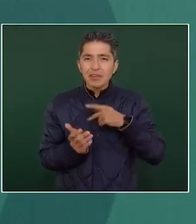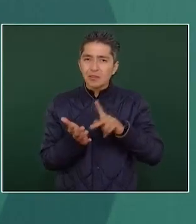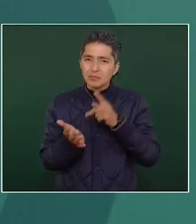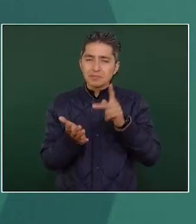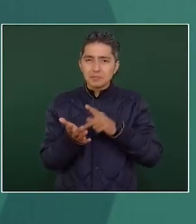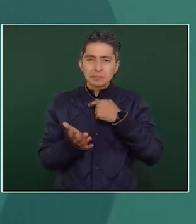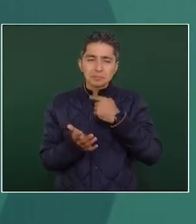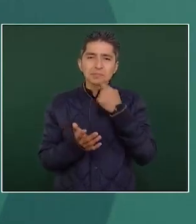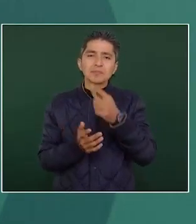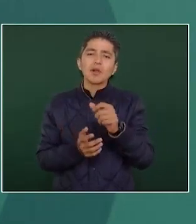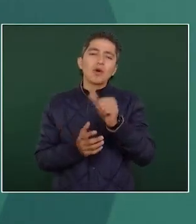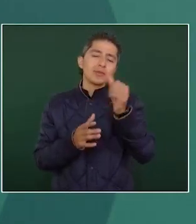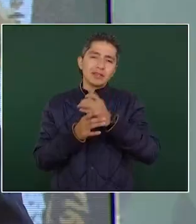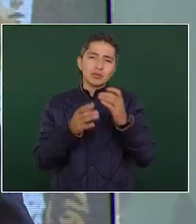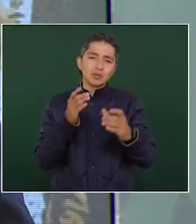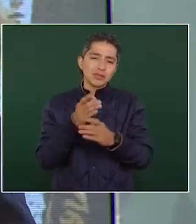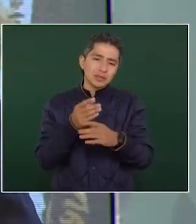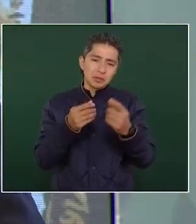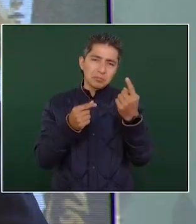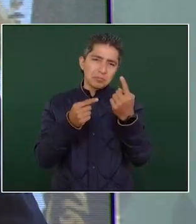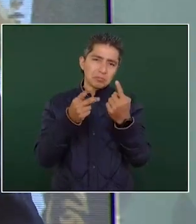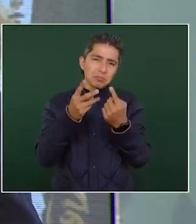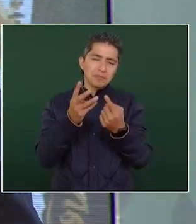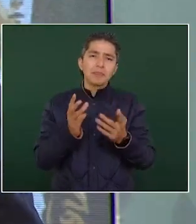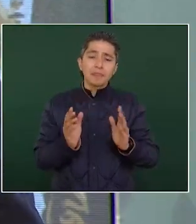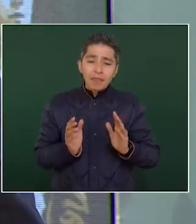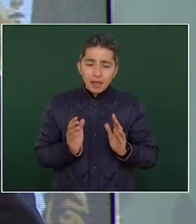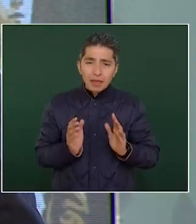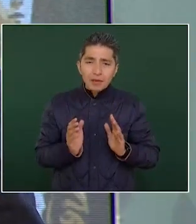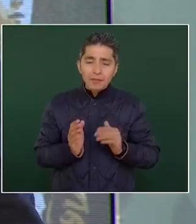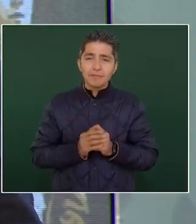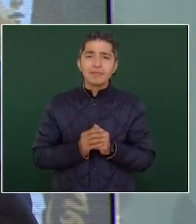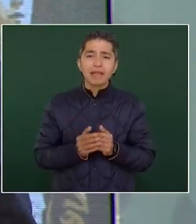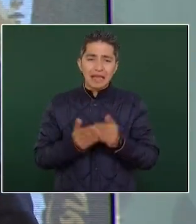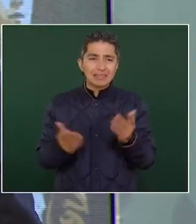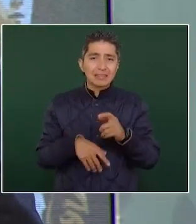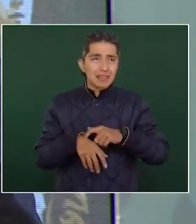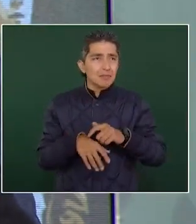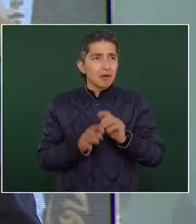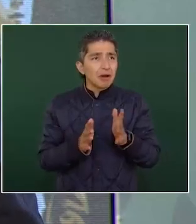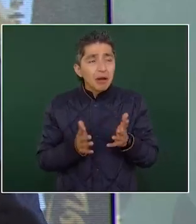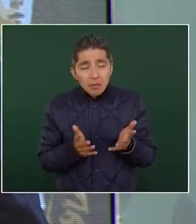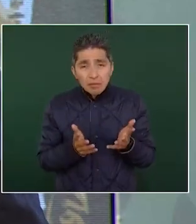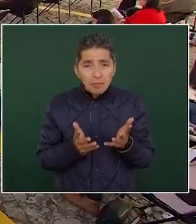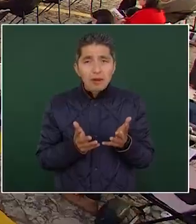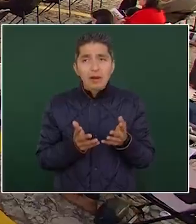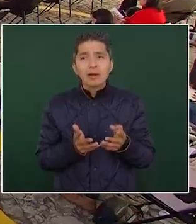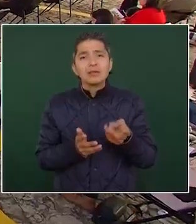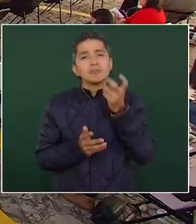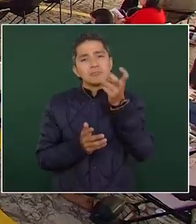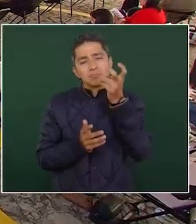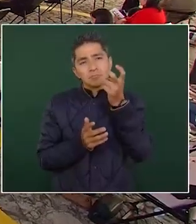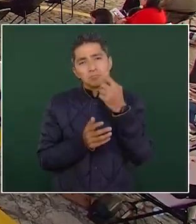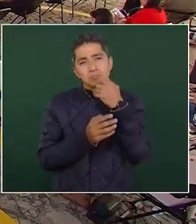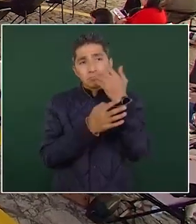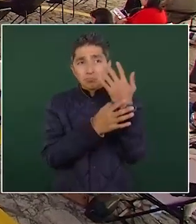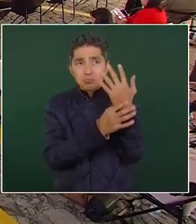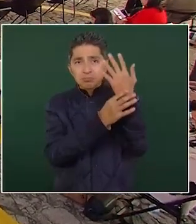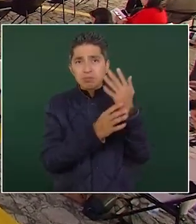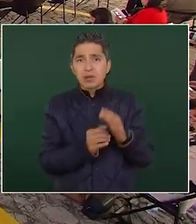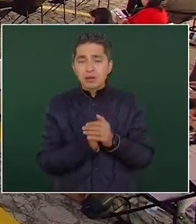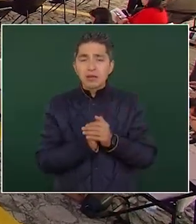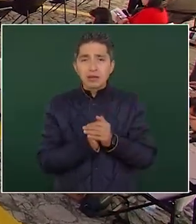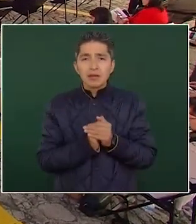entre otras cosas, es tiempo. Entonces, establecen esta medida al